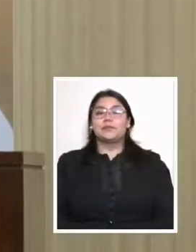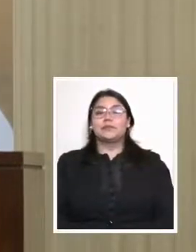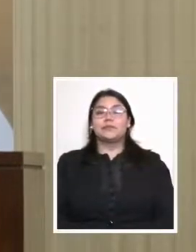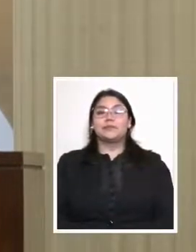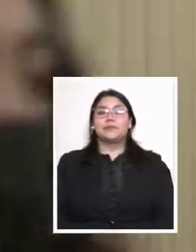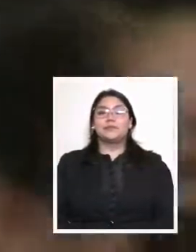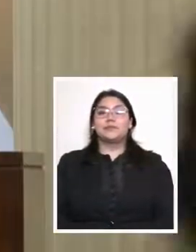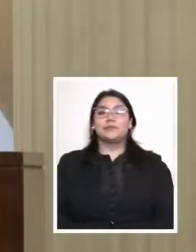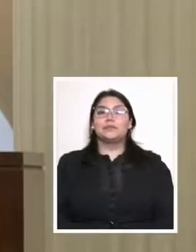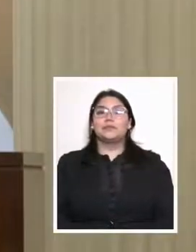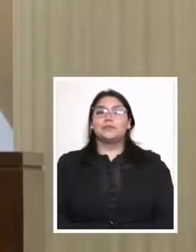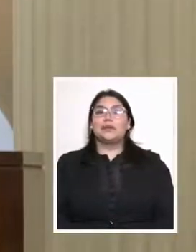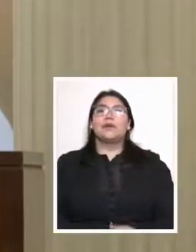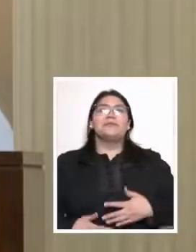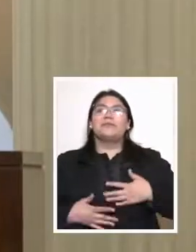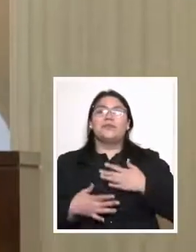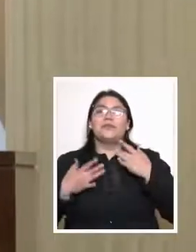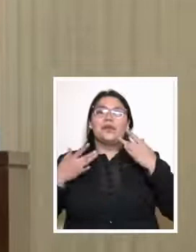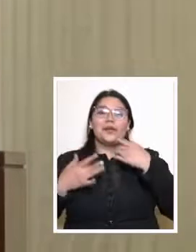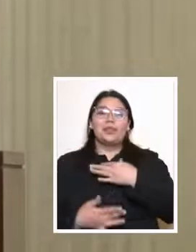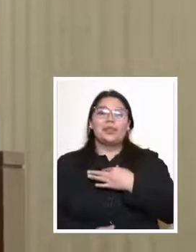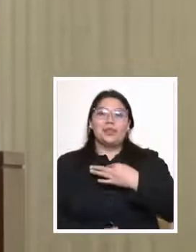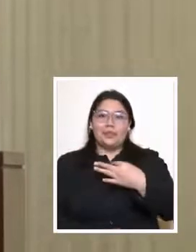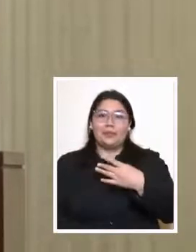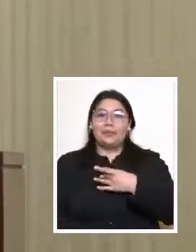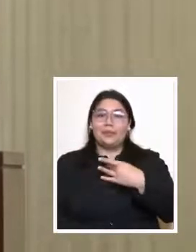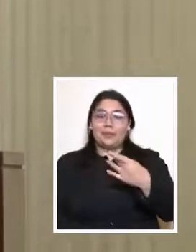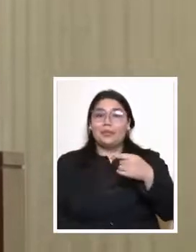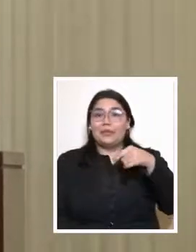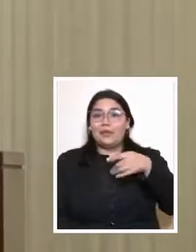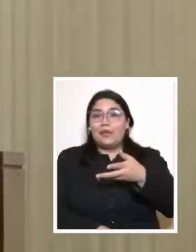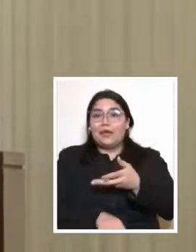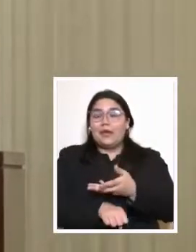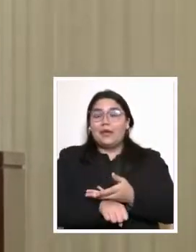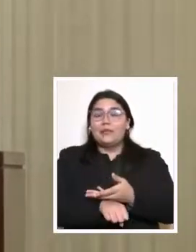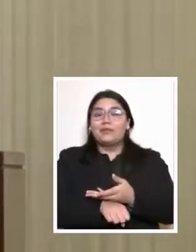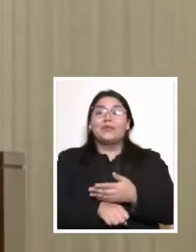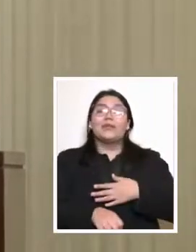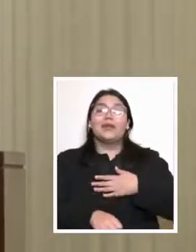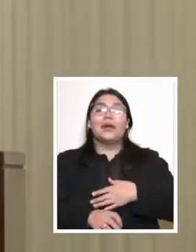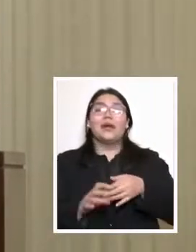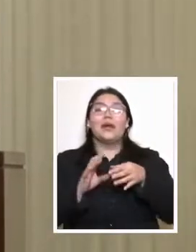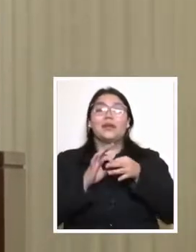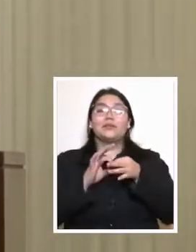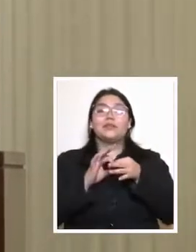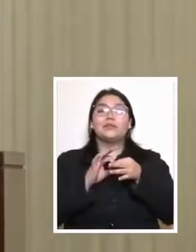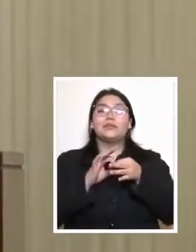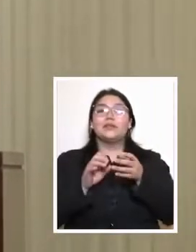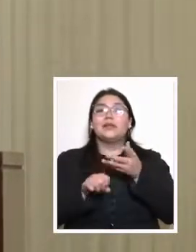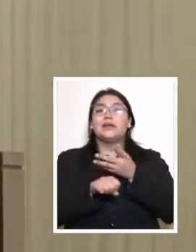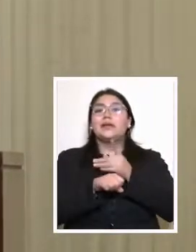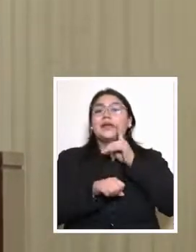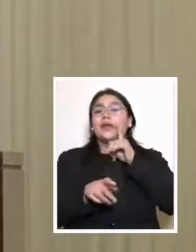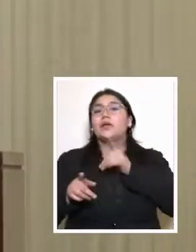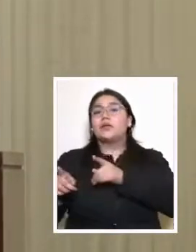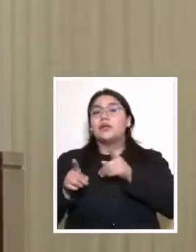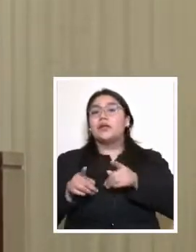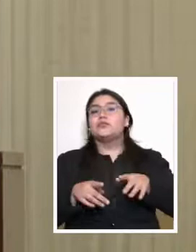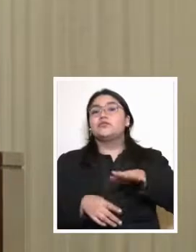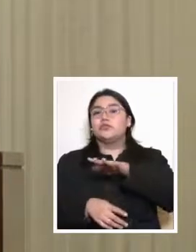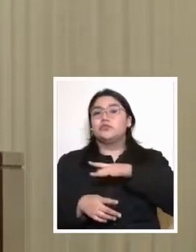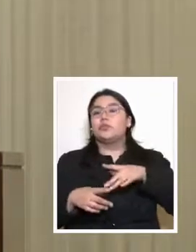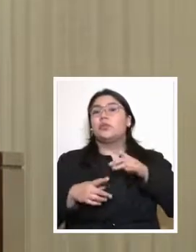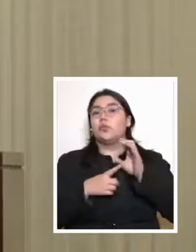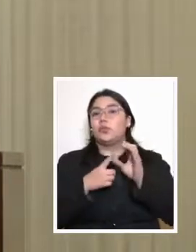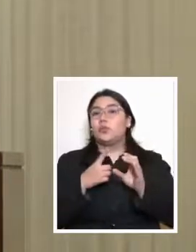Es un honor estar acá y quiero agradecer la presencia de la coordinadora sociocultural de la Presidencia,